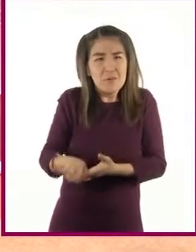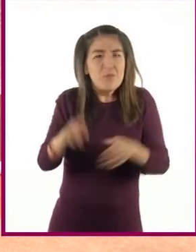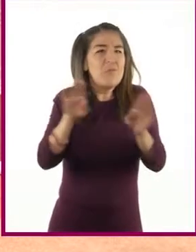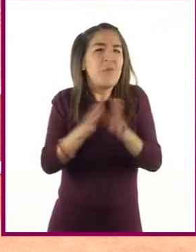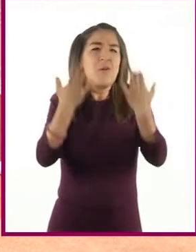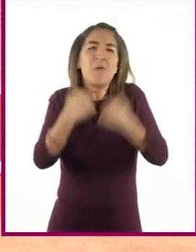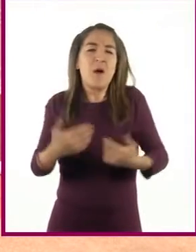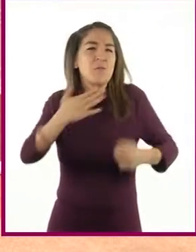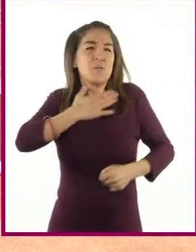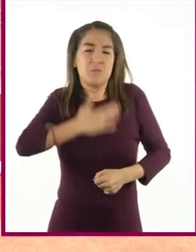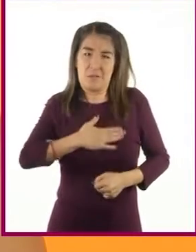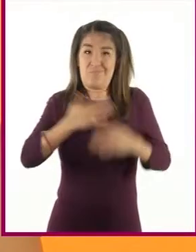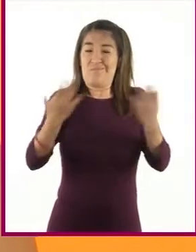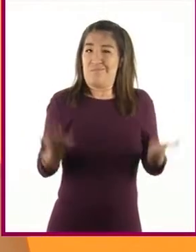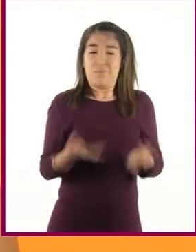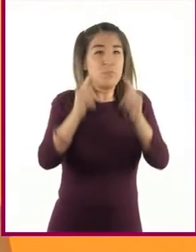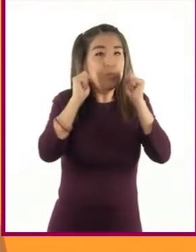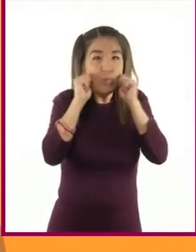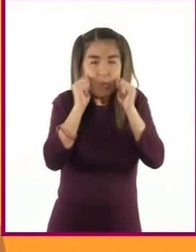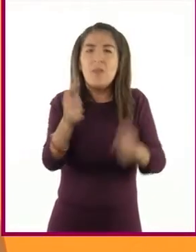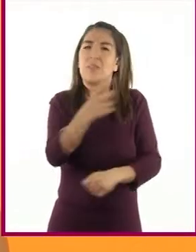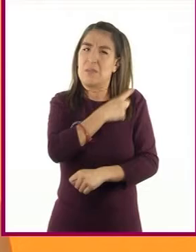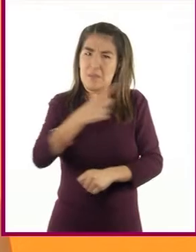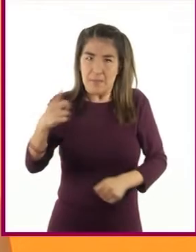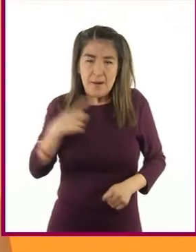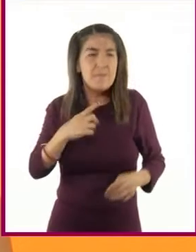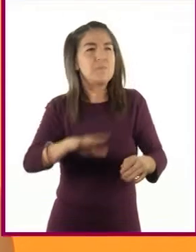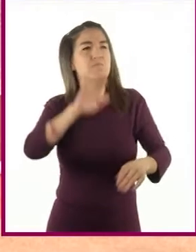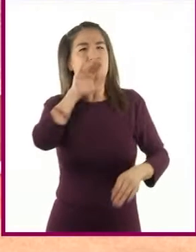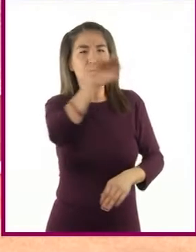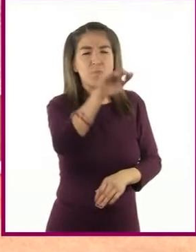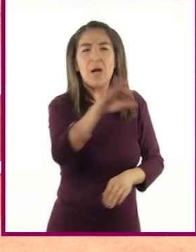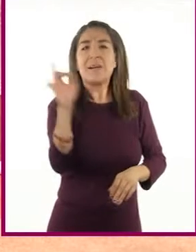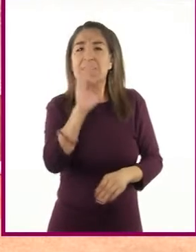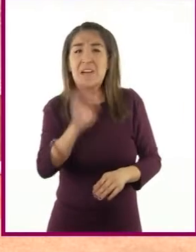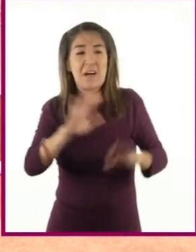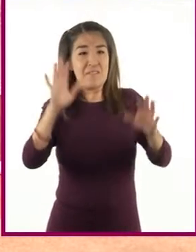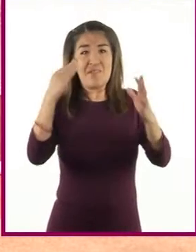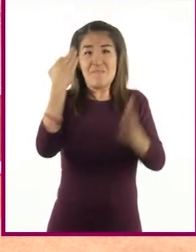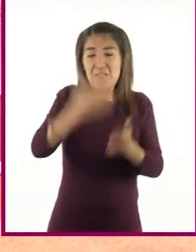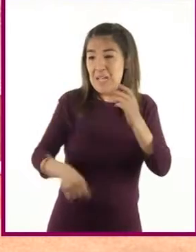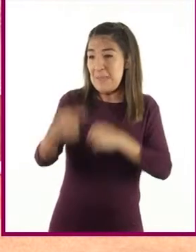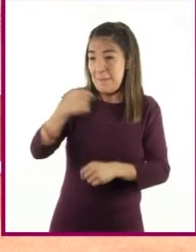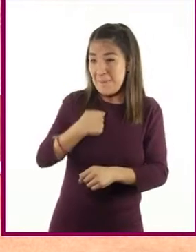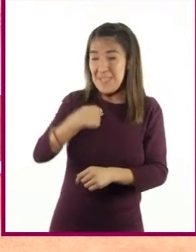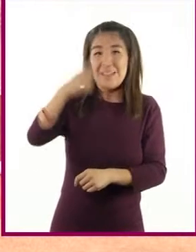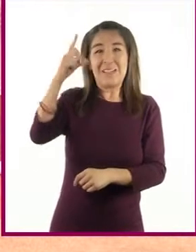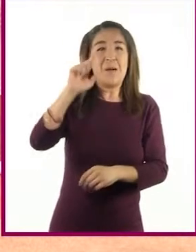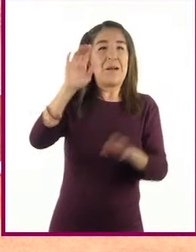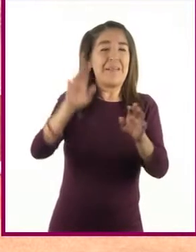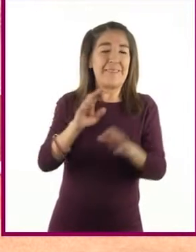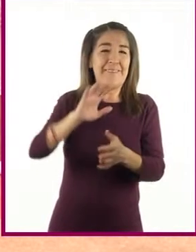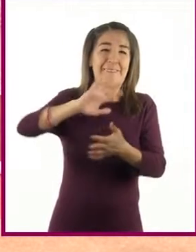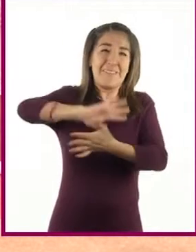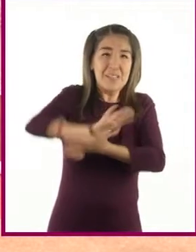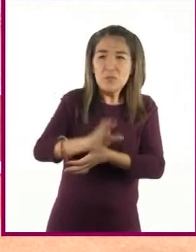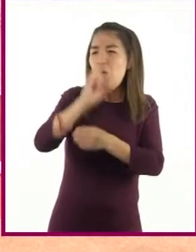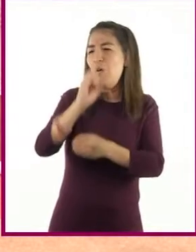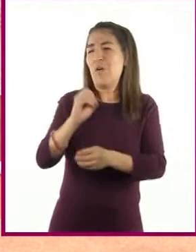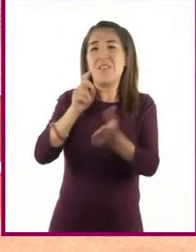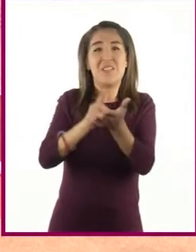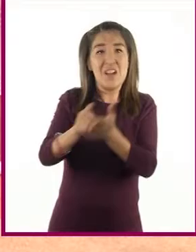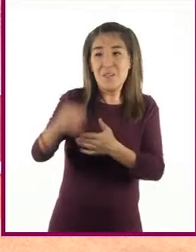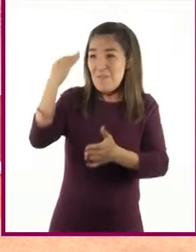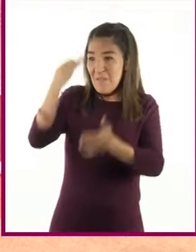justicia. Aún así, hay que señalar que si bien pueden presentarse estas problemáticas,